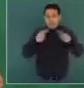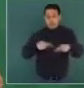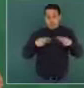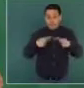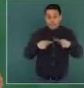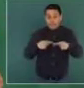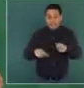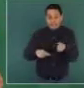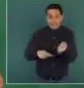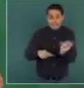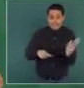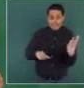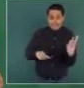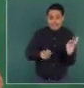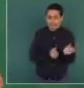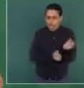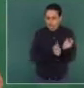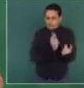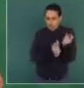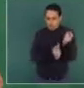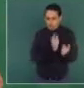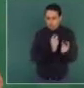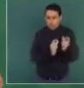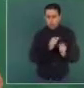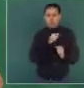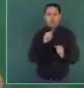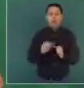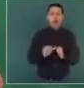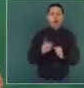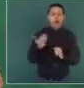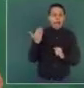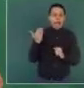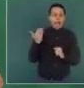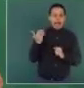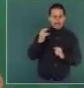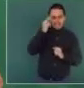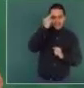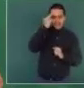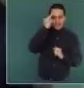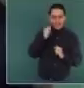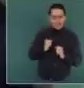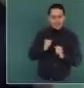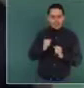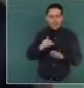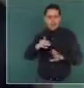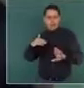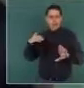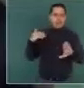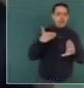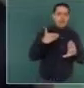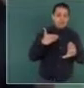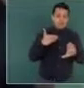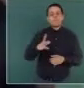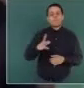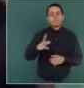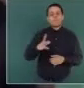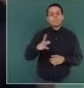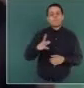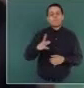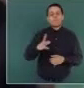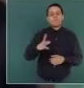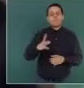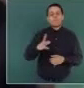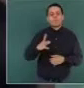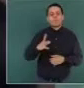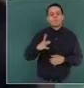están viendo afectados sus intereses por la